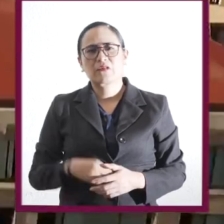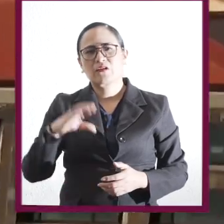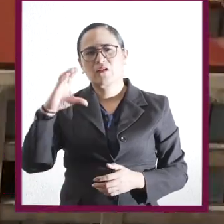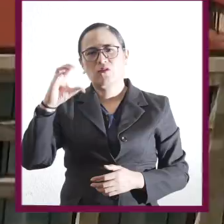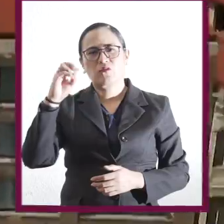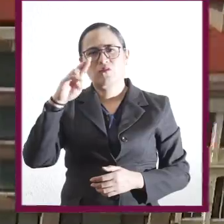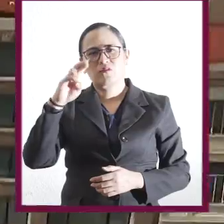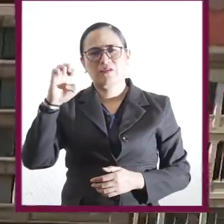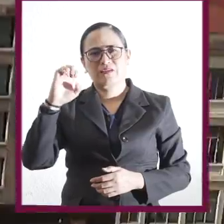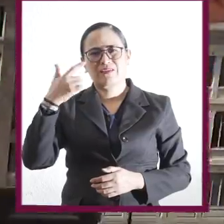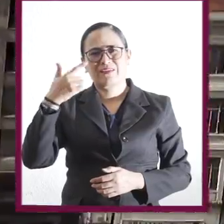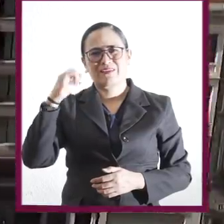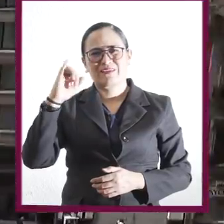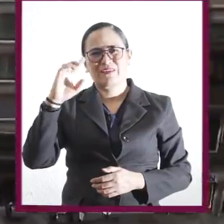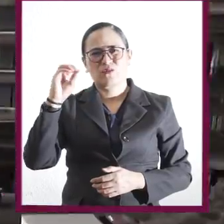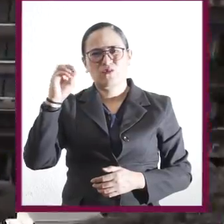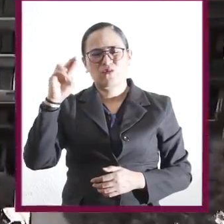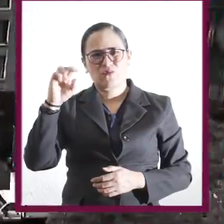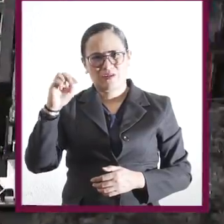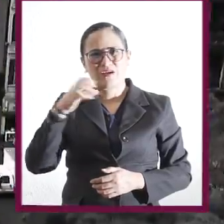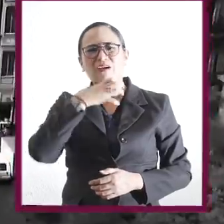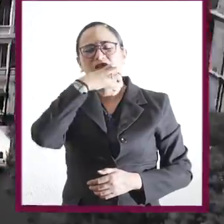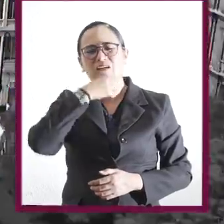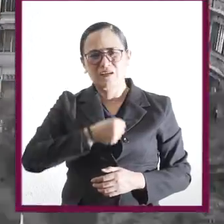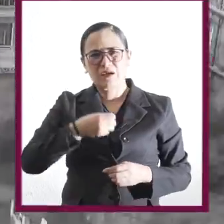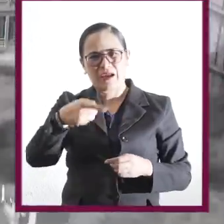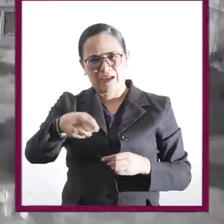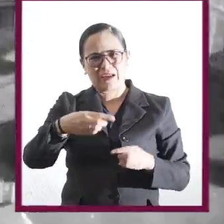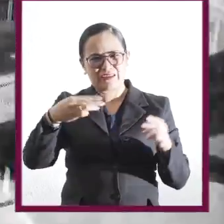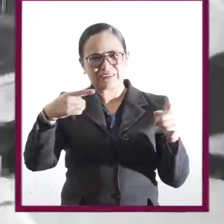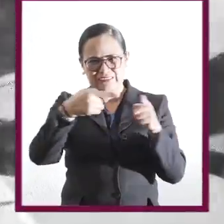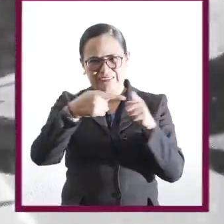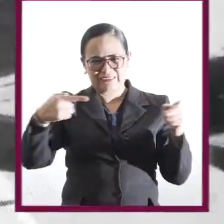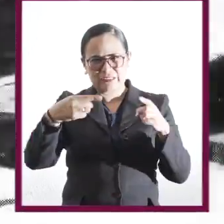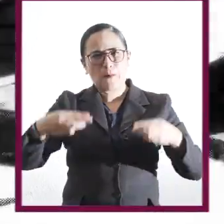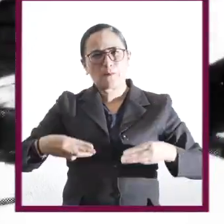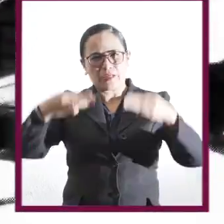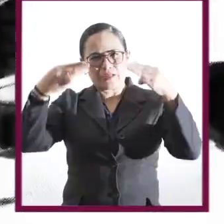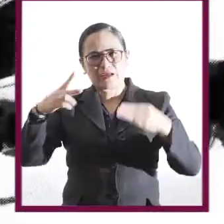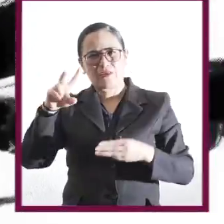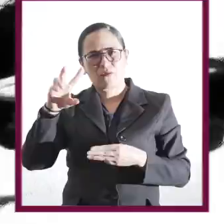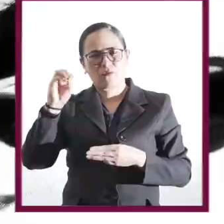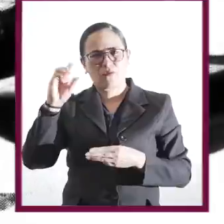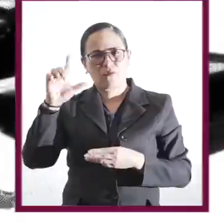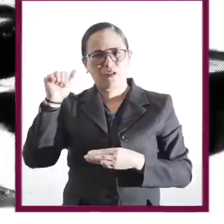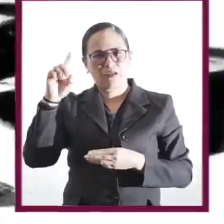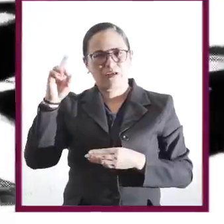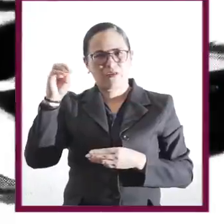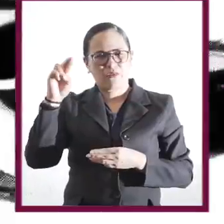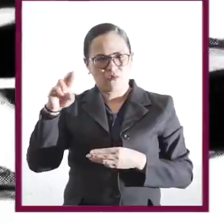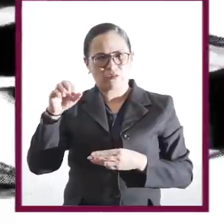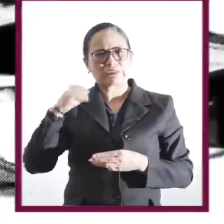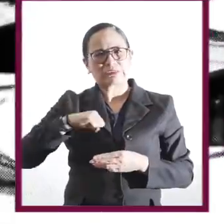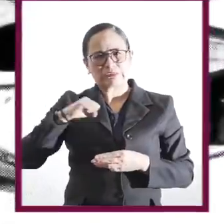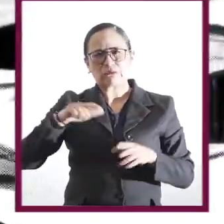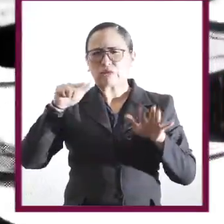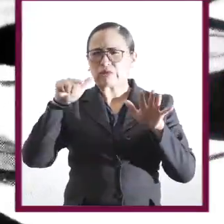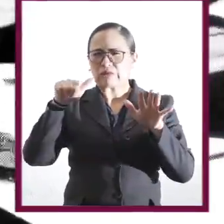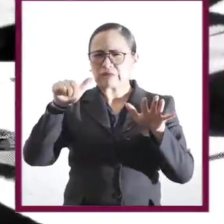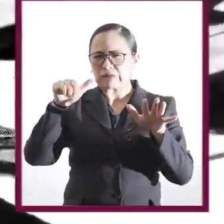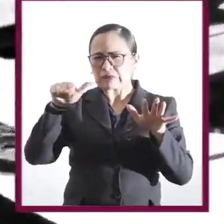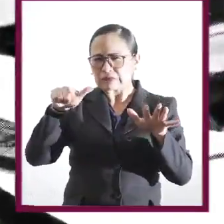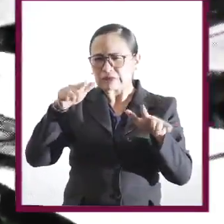Entre Corregidora y Venustiano Carranza se encontraba el Mercado del Volador, creado a finales del siglo XVII y